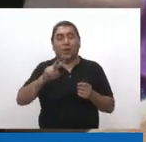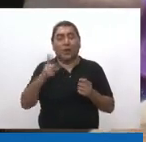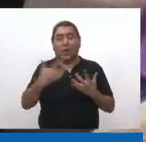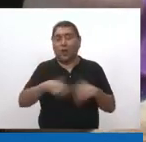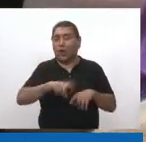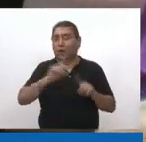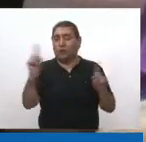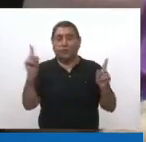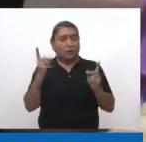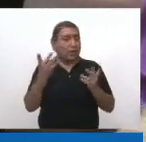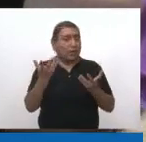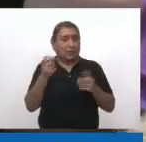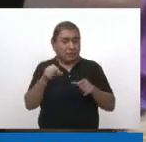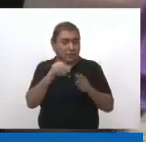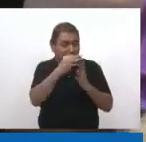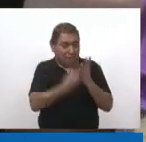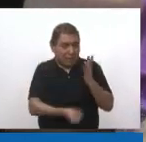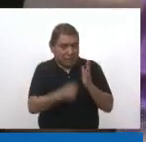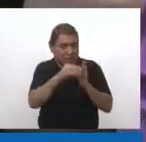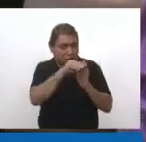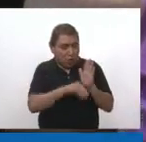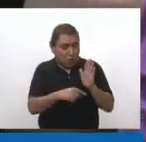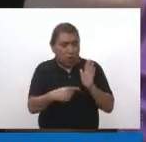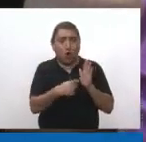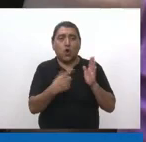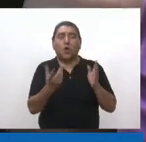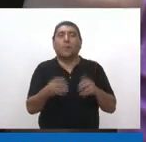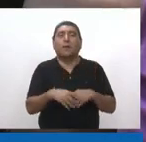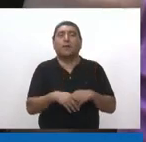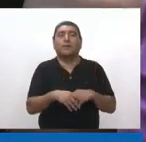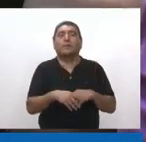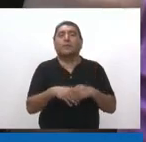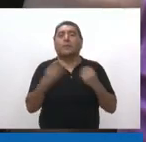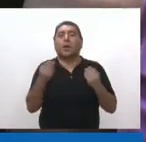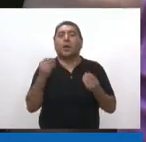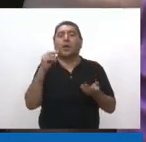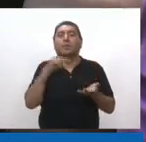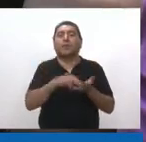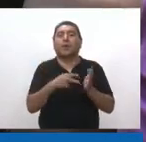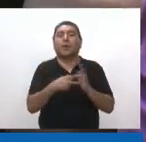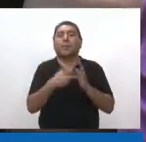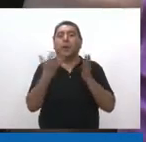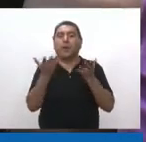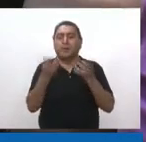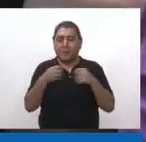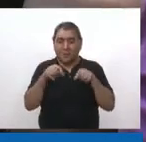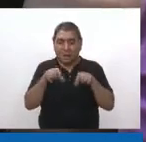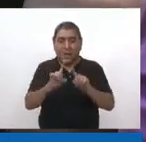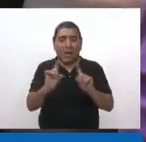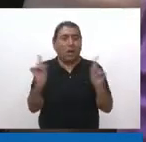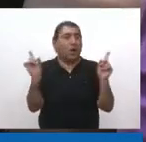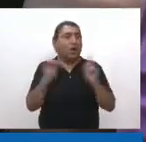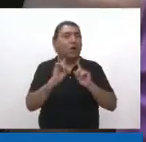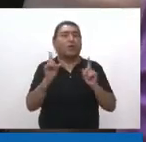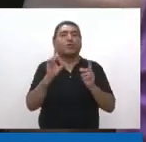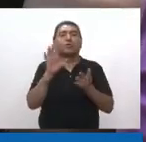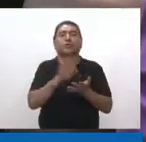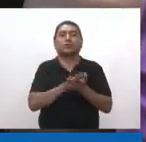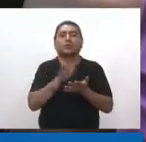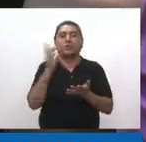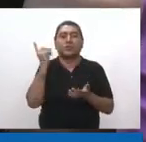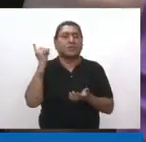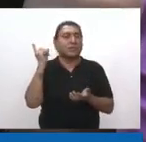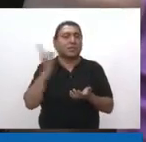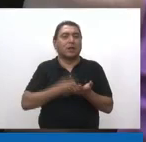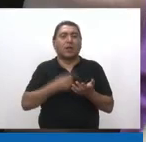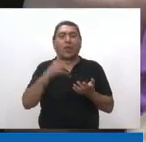aún defectuosa como es la norma, pero el problema no empieza ahí, el problema empieza con el dictado del DNU